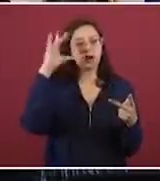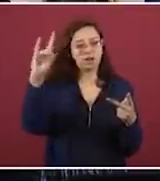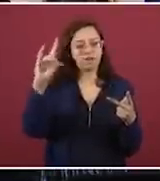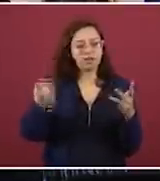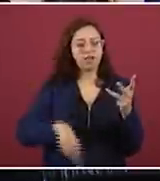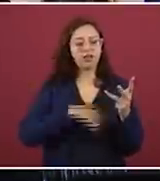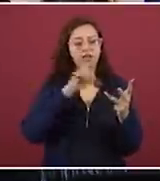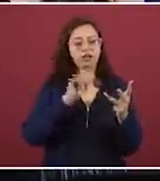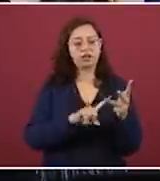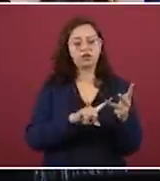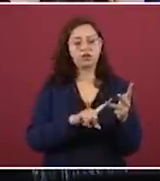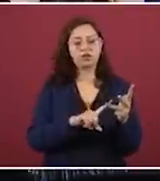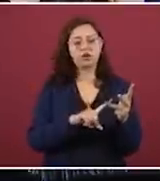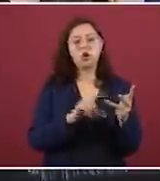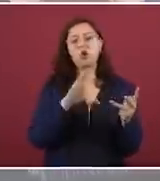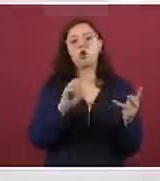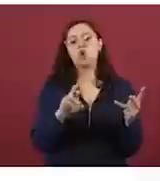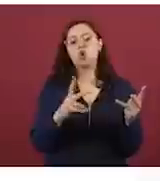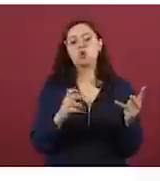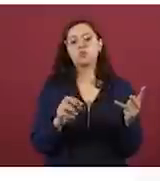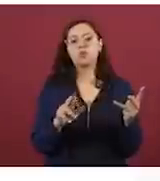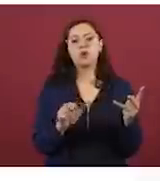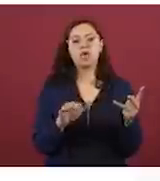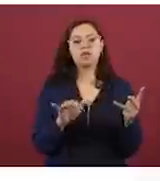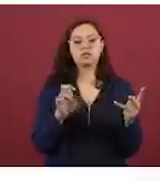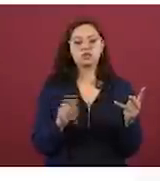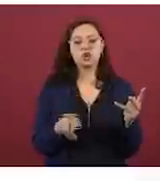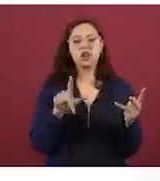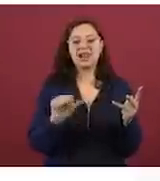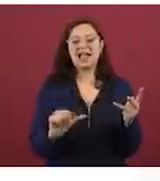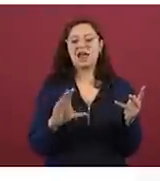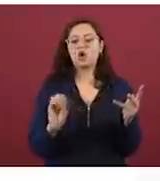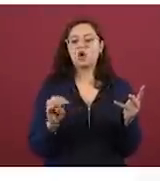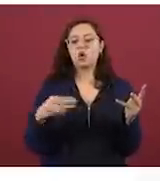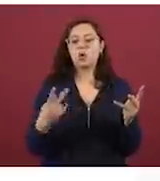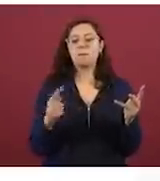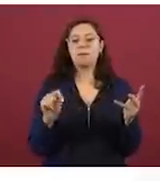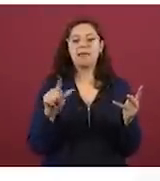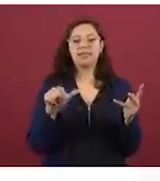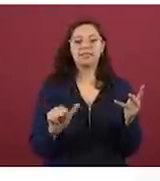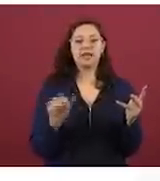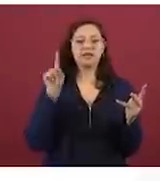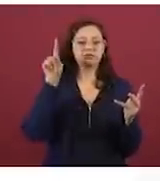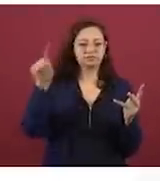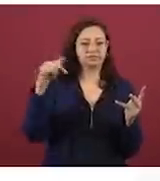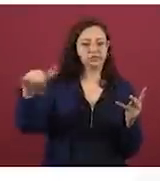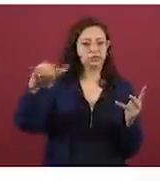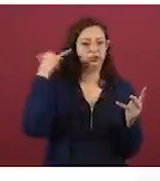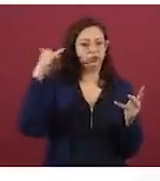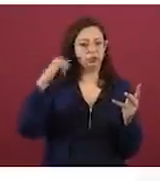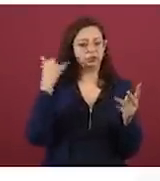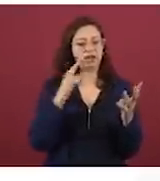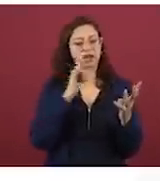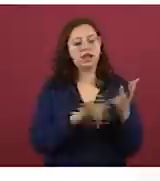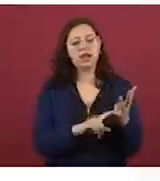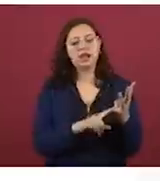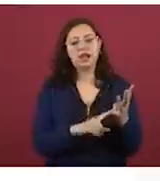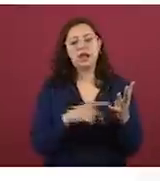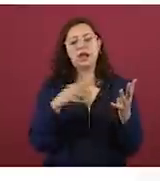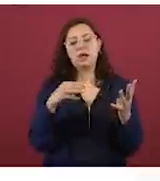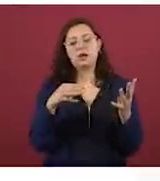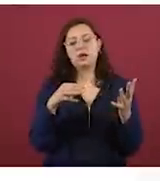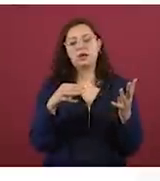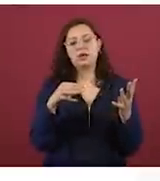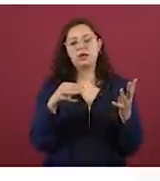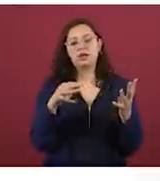de Corporación La Completa en Mérida, Yucatán, Servicios San Bernabé en Monterrey, Nuevo